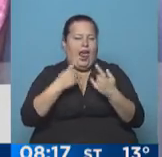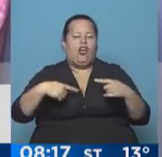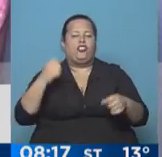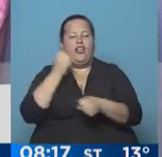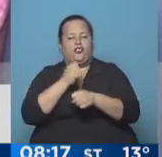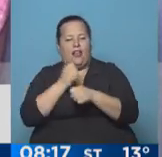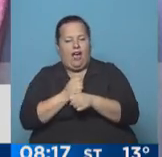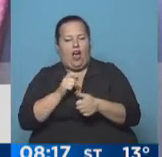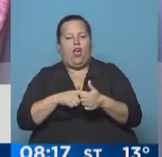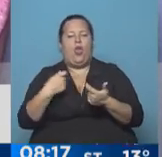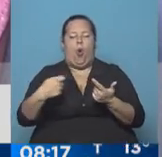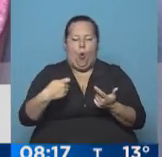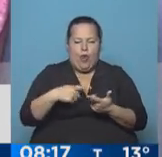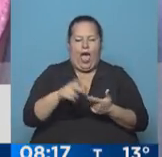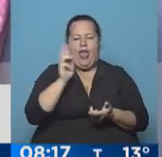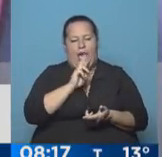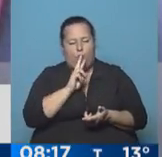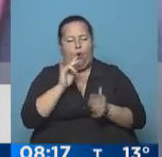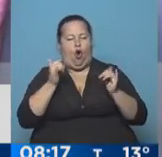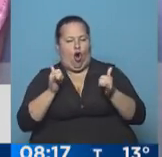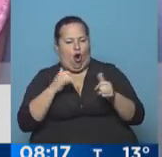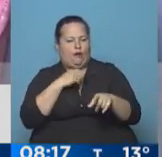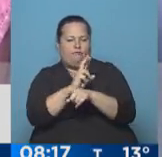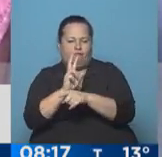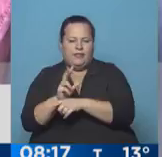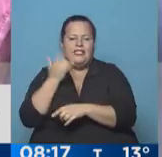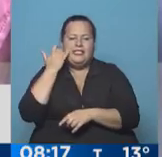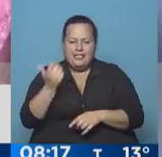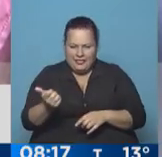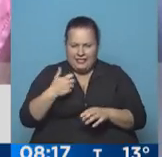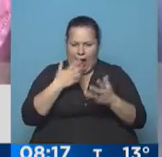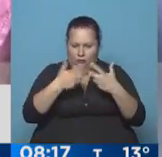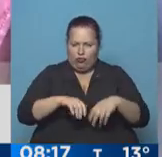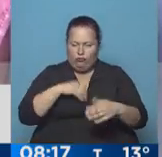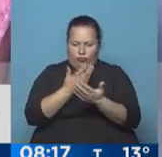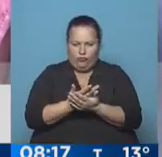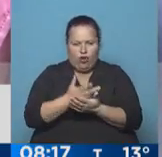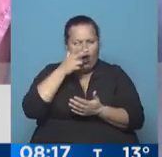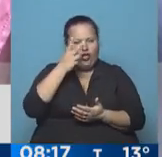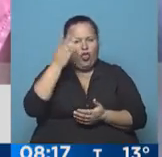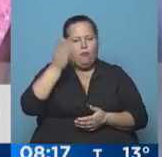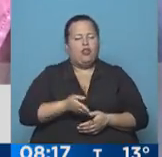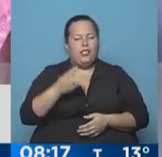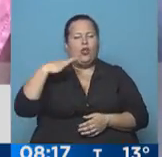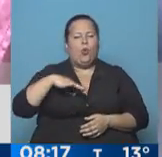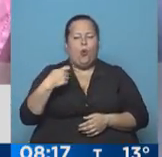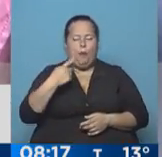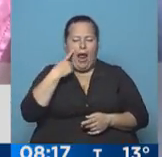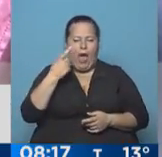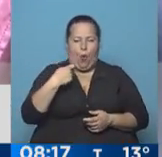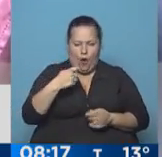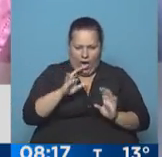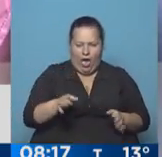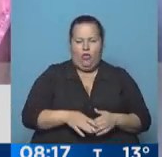trabajadores del jubilado de la mujer y la juventud se tenemos proyectos para eso el 82 móvil del salario una actividad para los